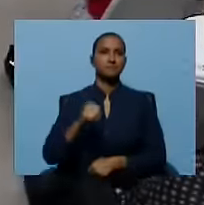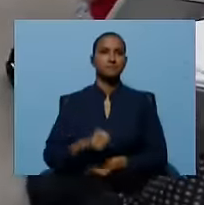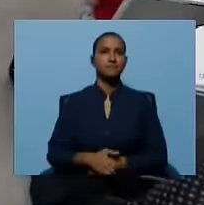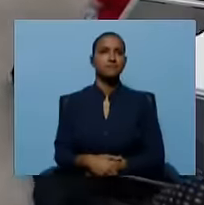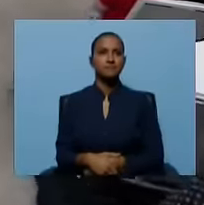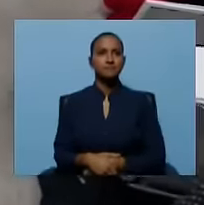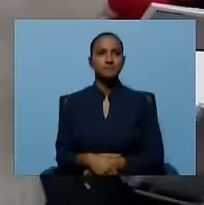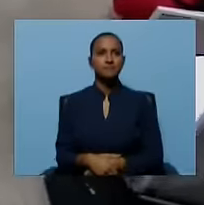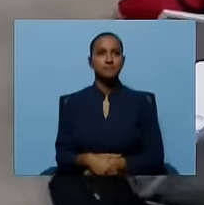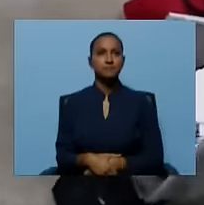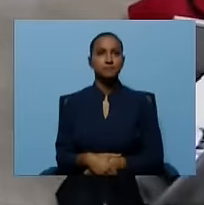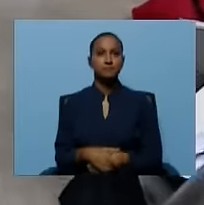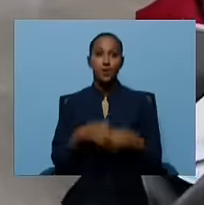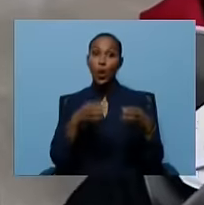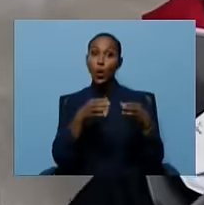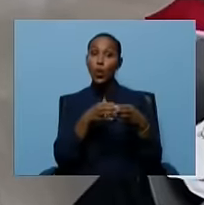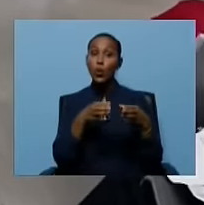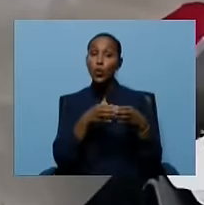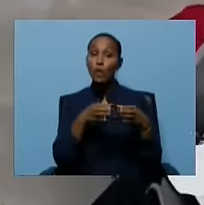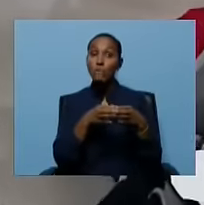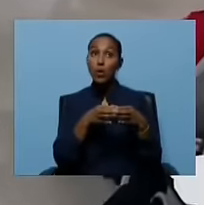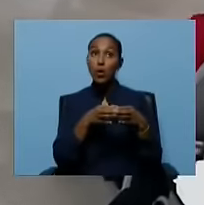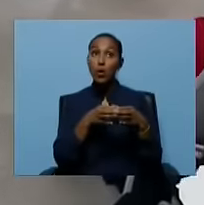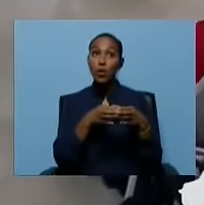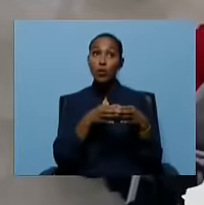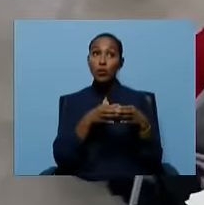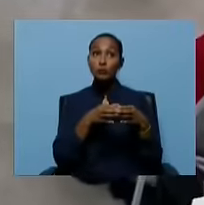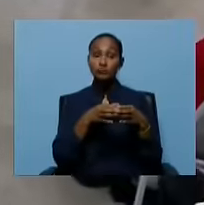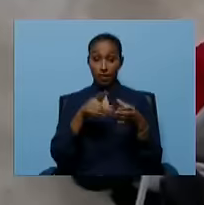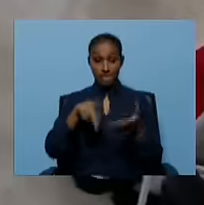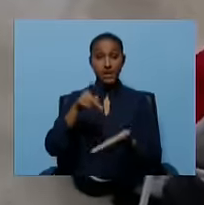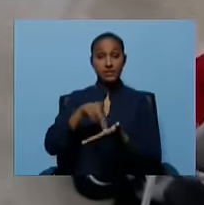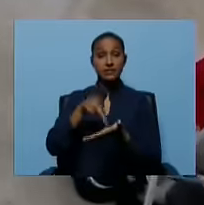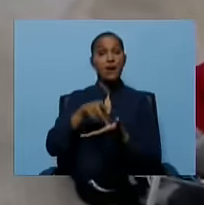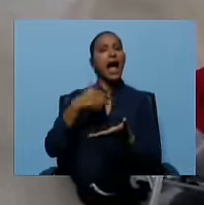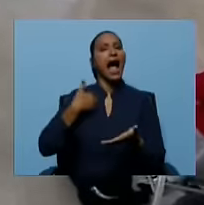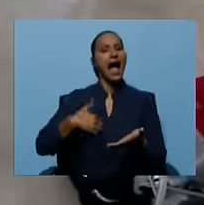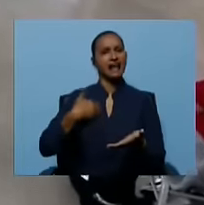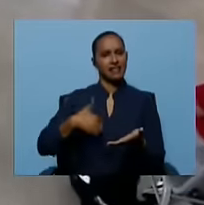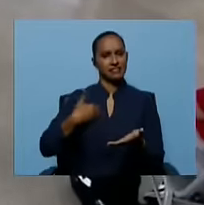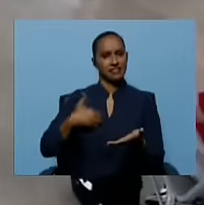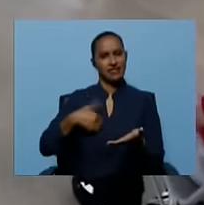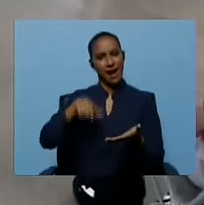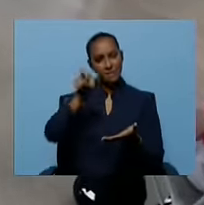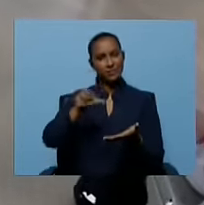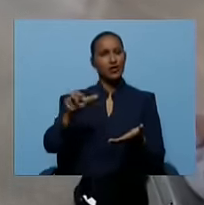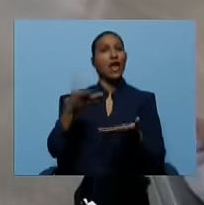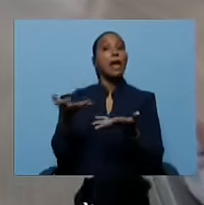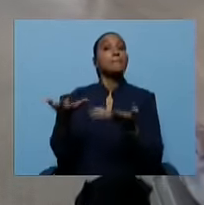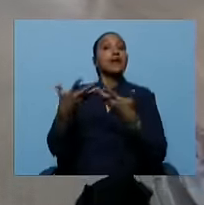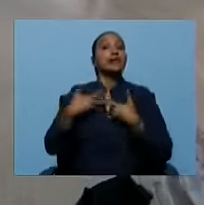Aquí un grupo de compañeros de Argentina ayer me regaló este libro, varios libros me han regalado.